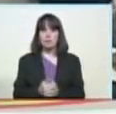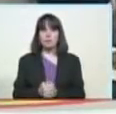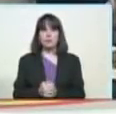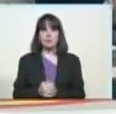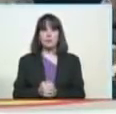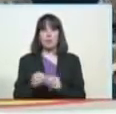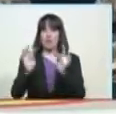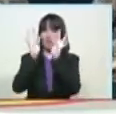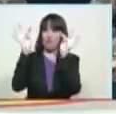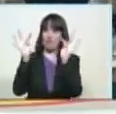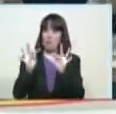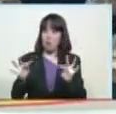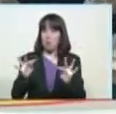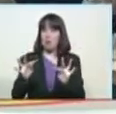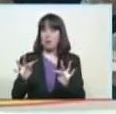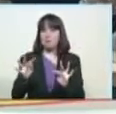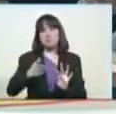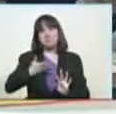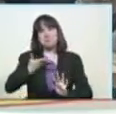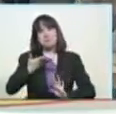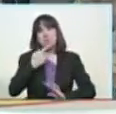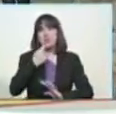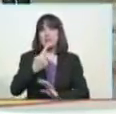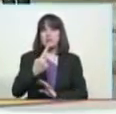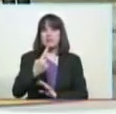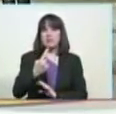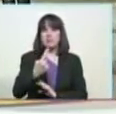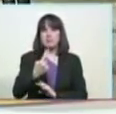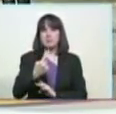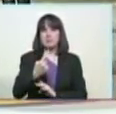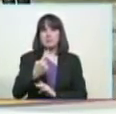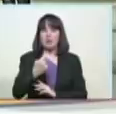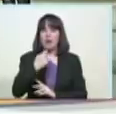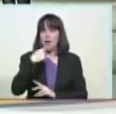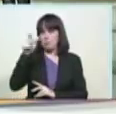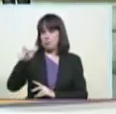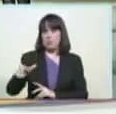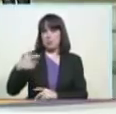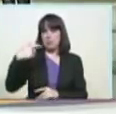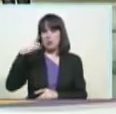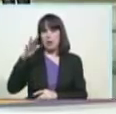el modelo pudiéramos decir parafraseando a granxa